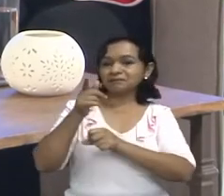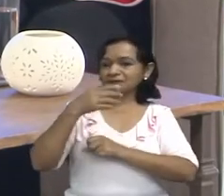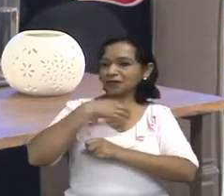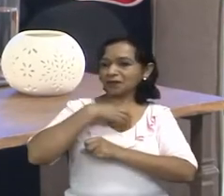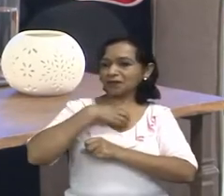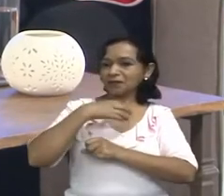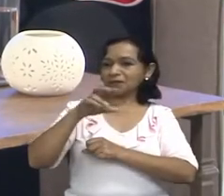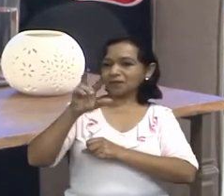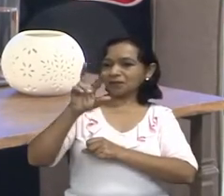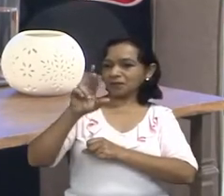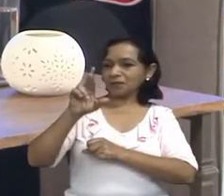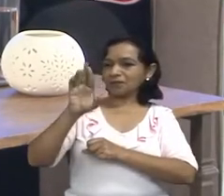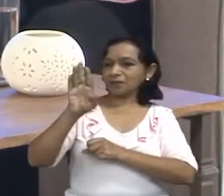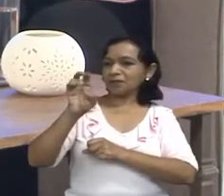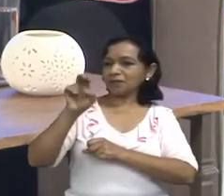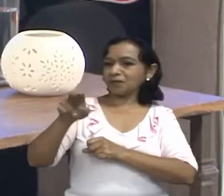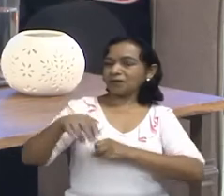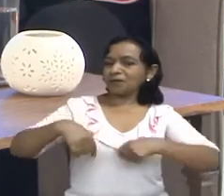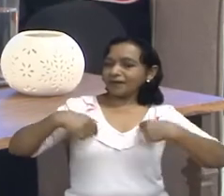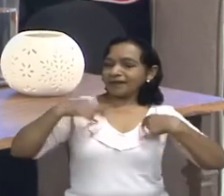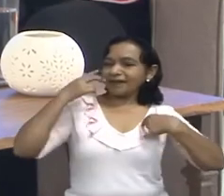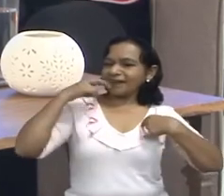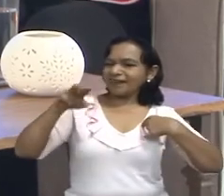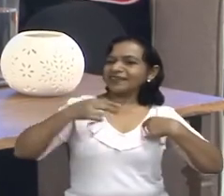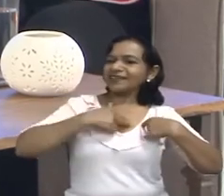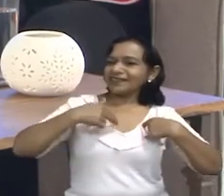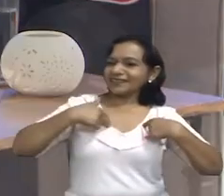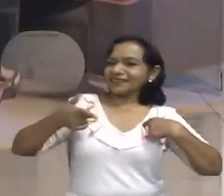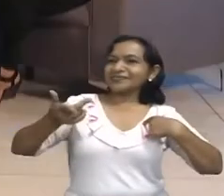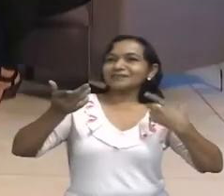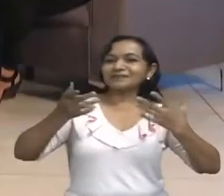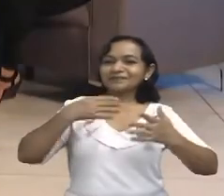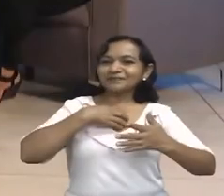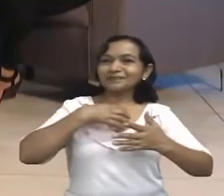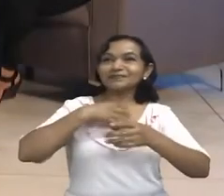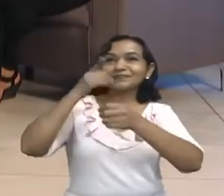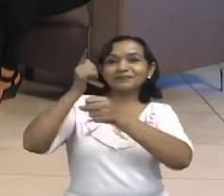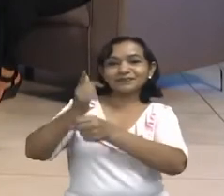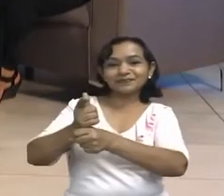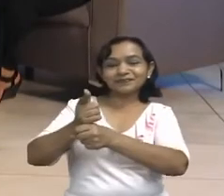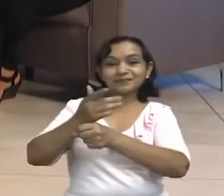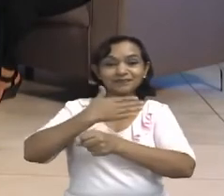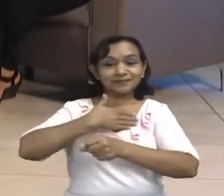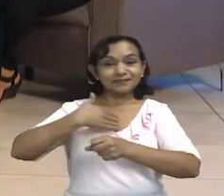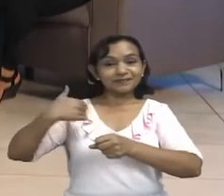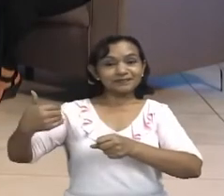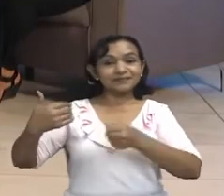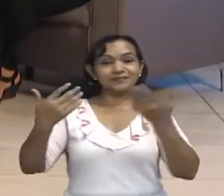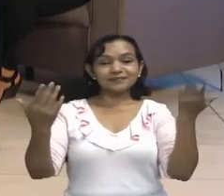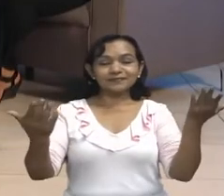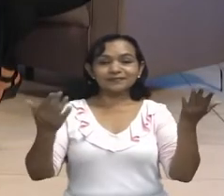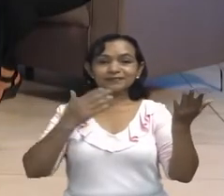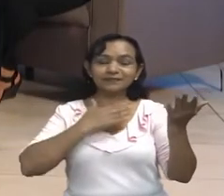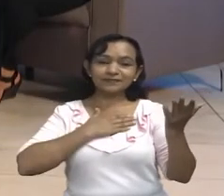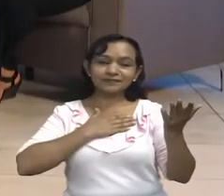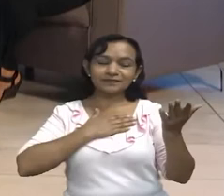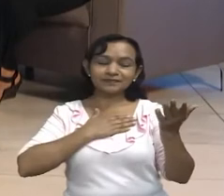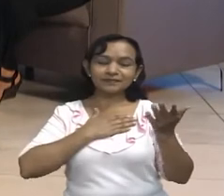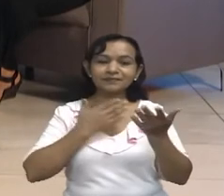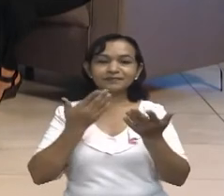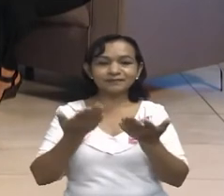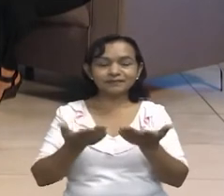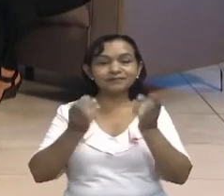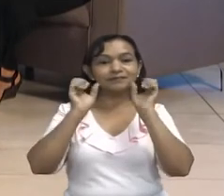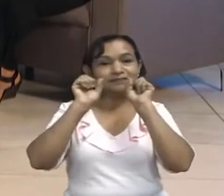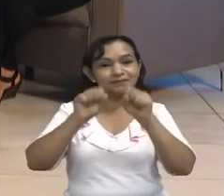me queda viendo y dice, ay, ¿qué estás haciendo? Pero bueno. Vaya, siempre mejorar un poquito. Bueno, pues, Liz, de mi parte creo que